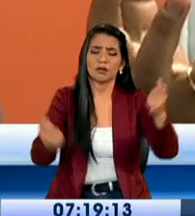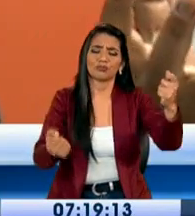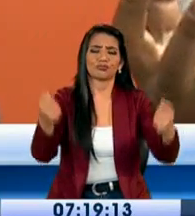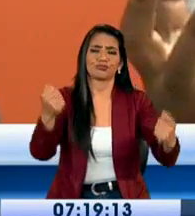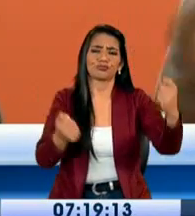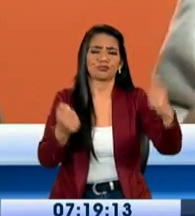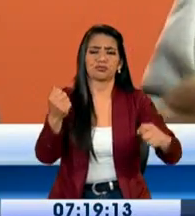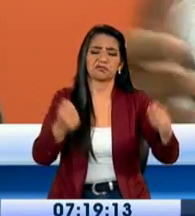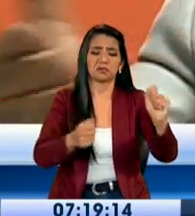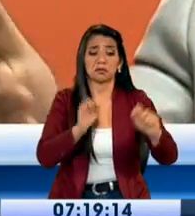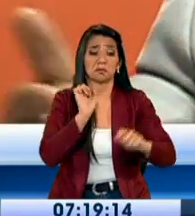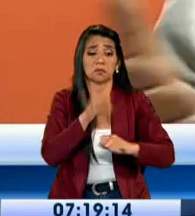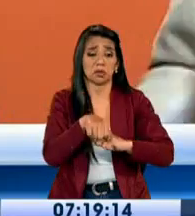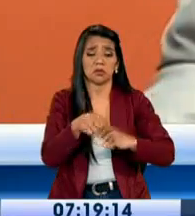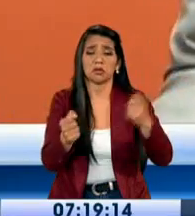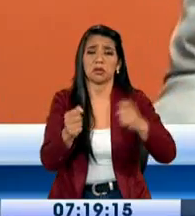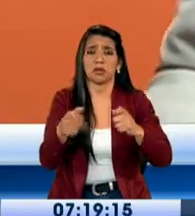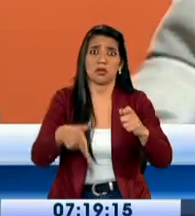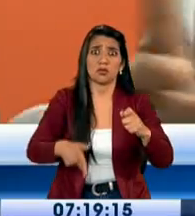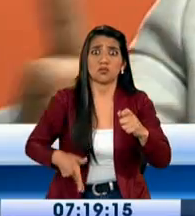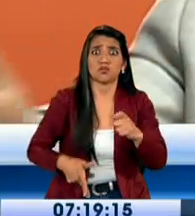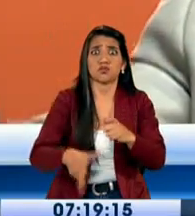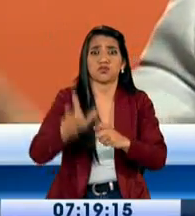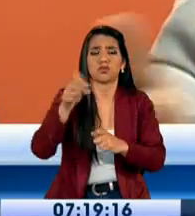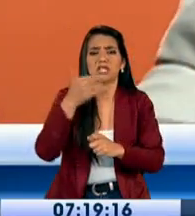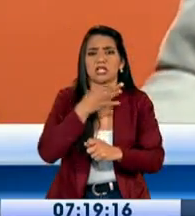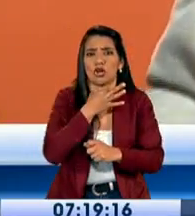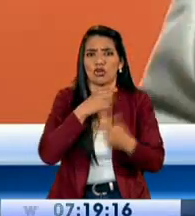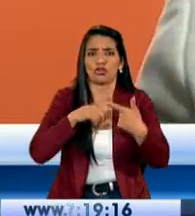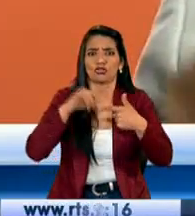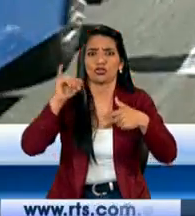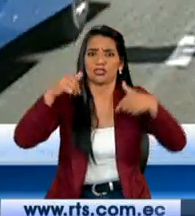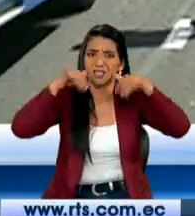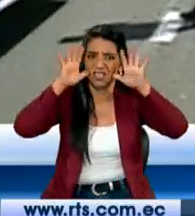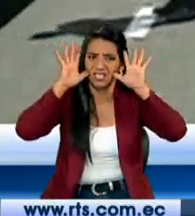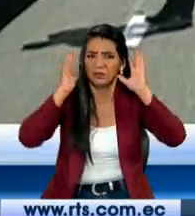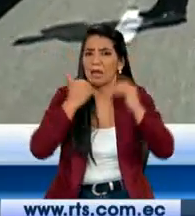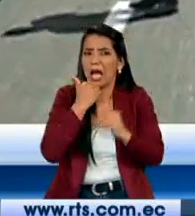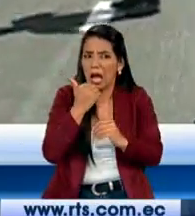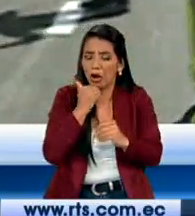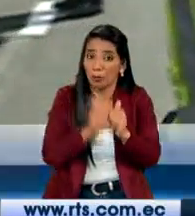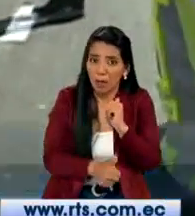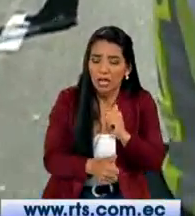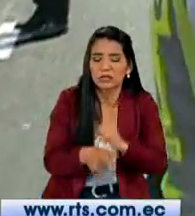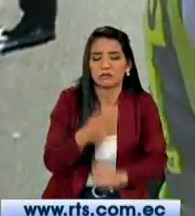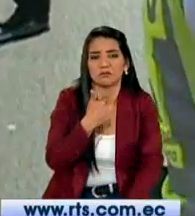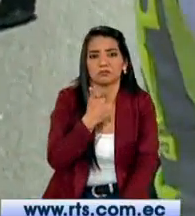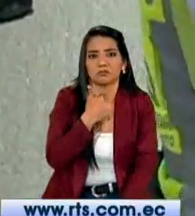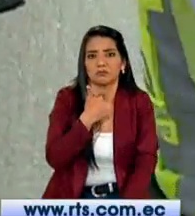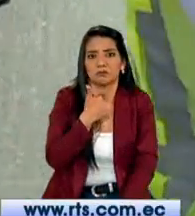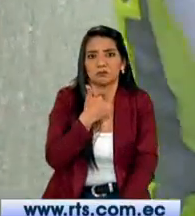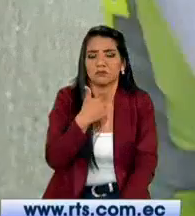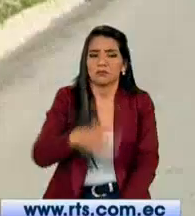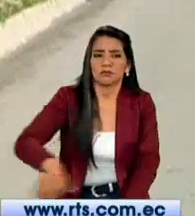de los famosos piques en la Galo Plaza, en el 6 de diciembre, en la Ruta Viva. Estas cifras comprenden a todo el casco